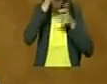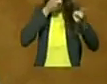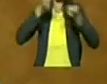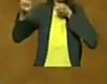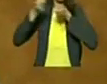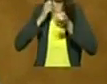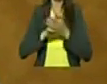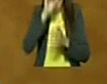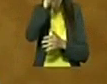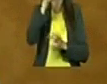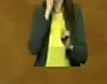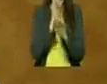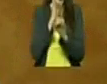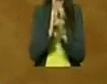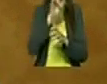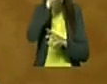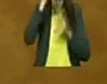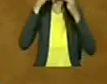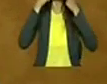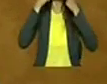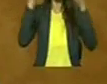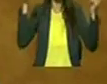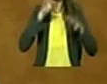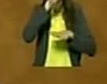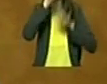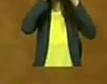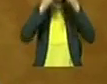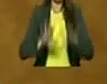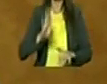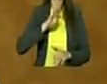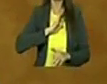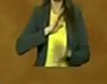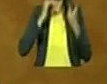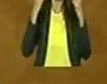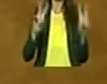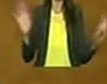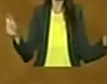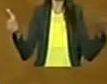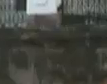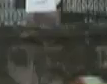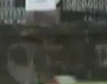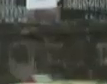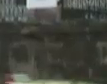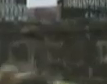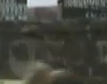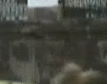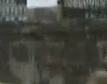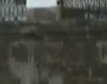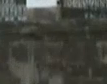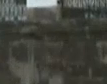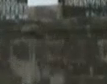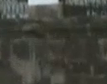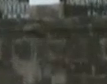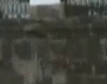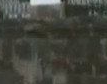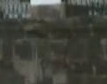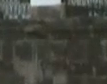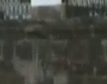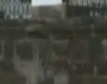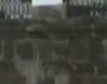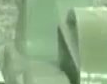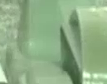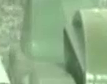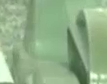institutos, 3 empresas públicas, 4 secretarías técnicas y la empresa de medios públicos. Ahora los servidores públicos aportarán de